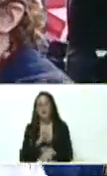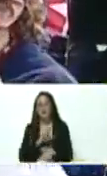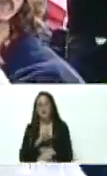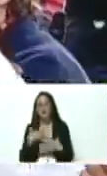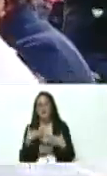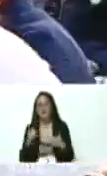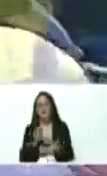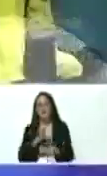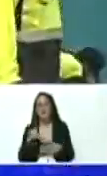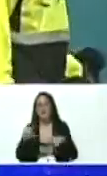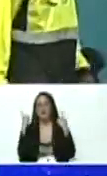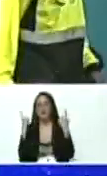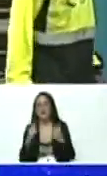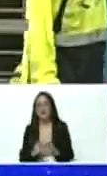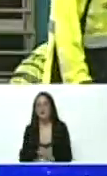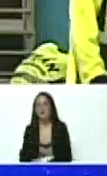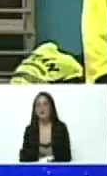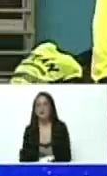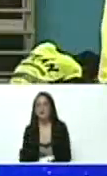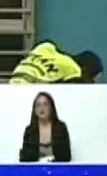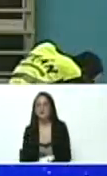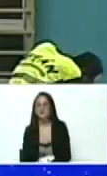salud en el estado de La Guaira.